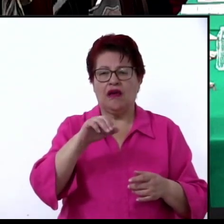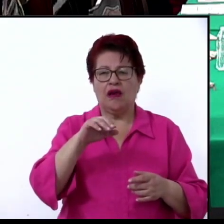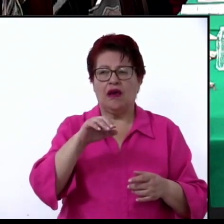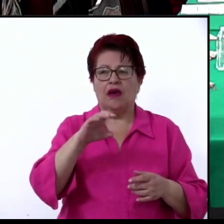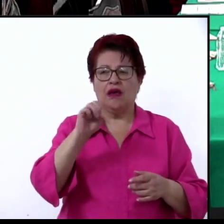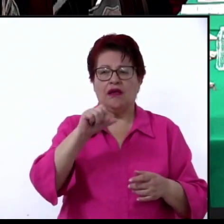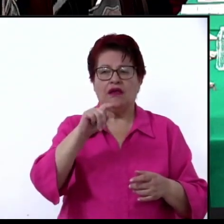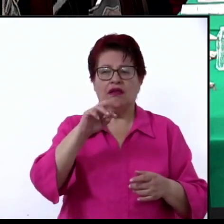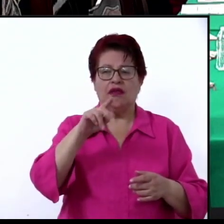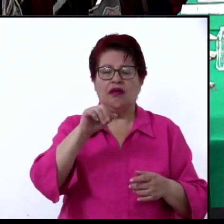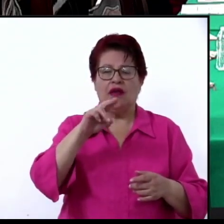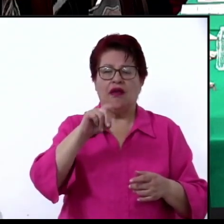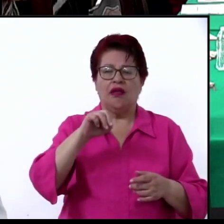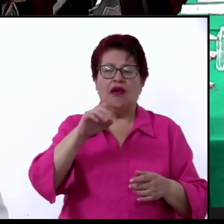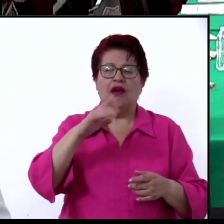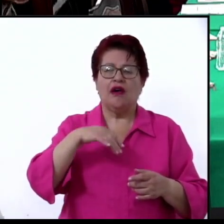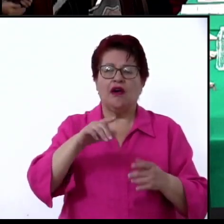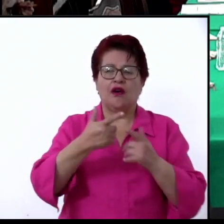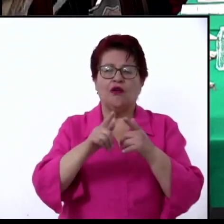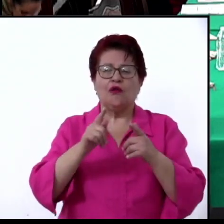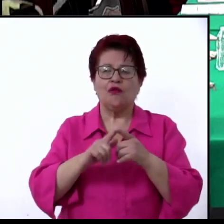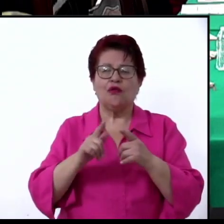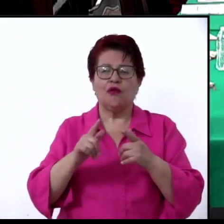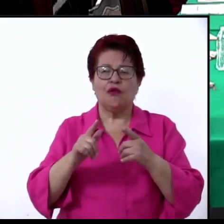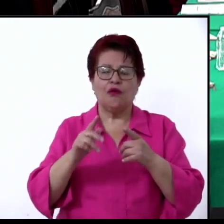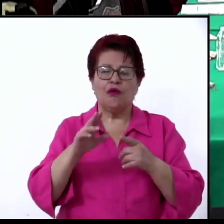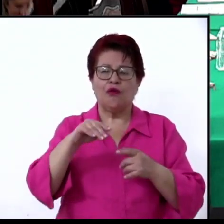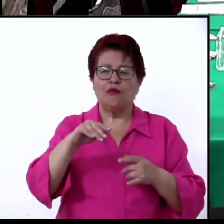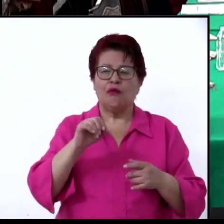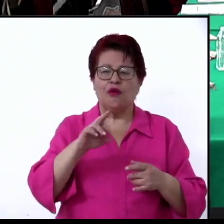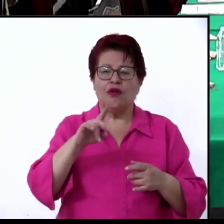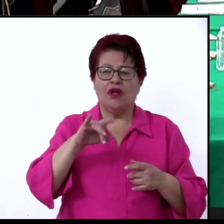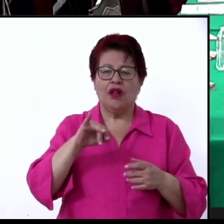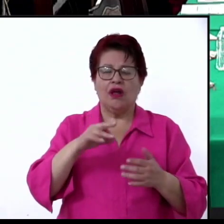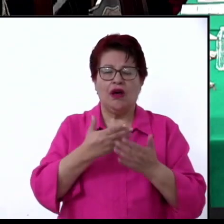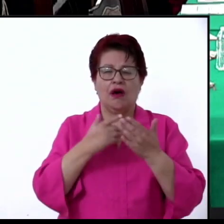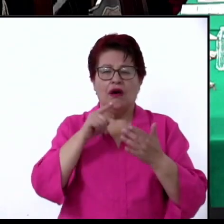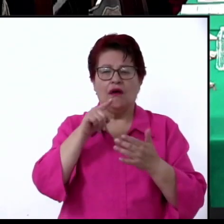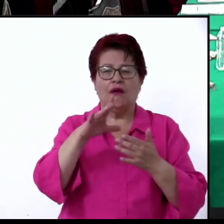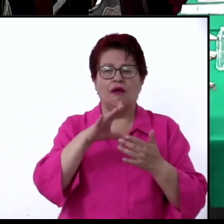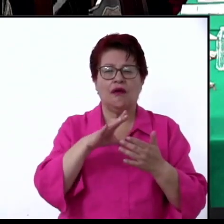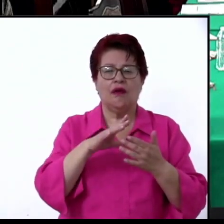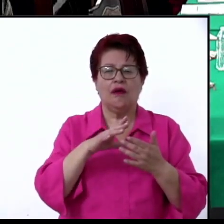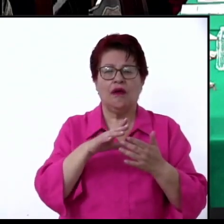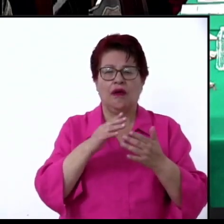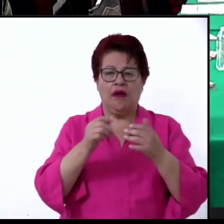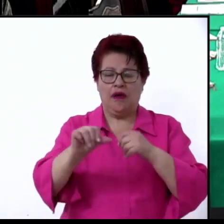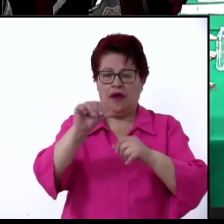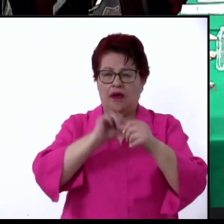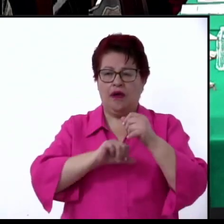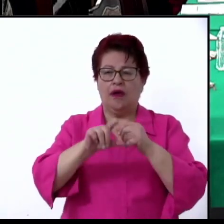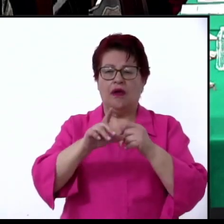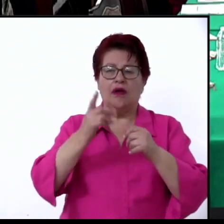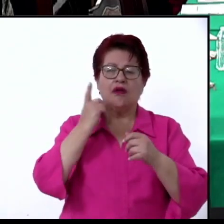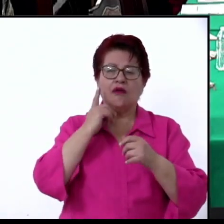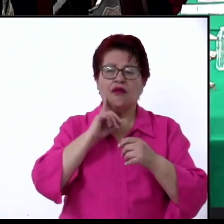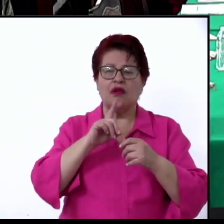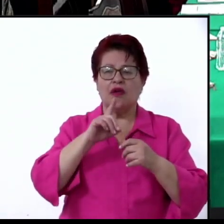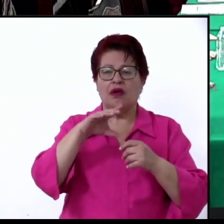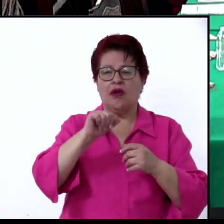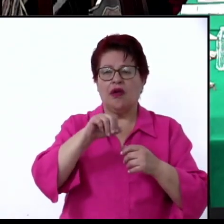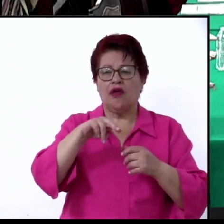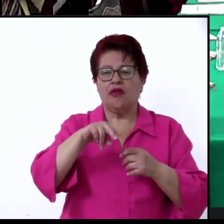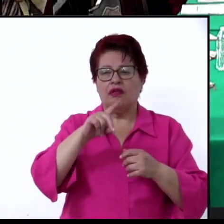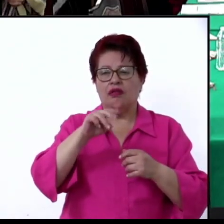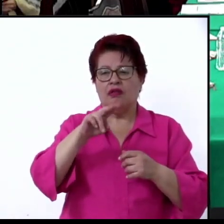Grupo Parlamentario de Morena. En consecuencia, le cedemos la palabra a la diputada Andrea